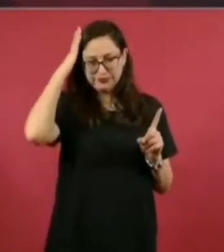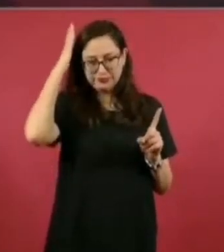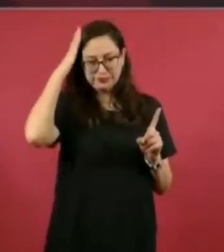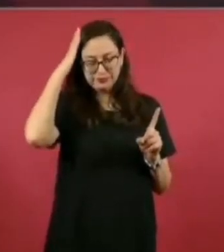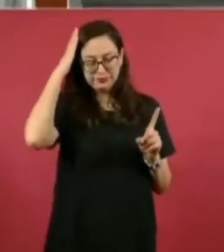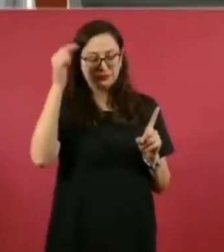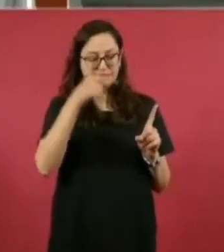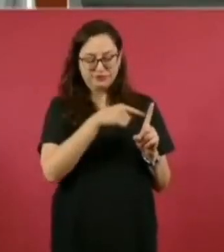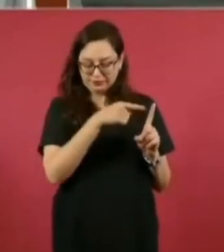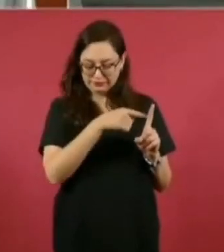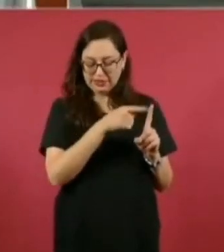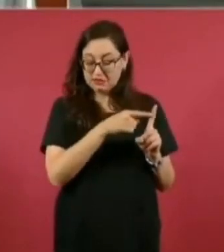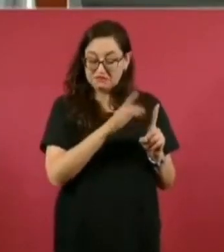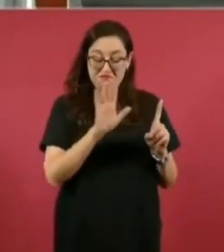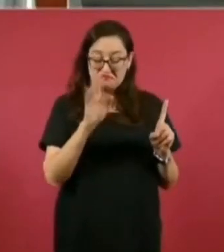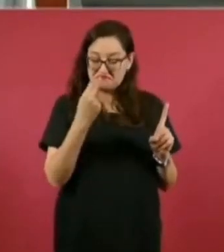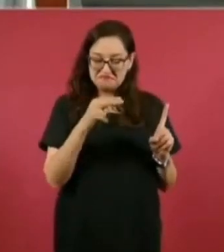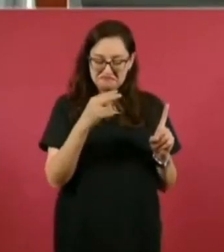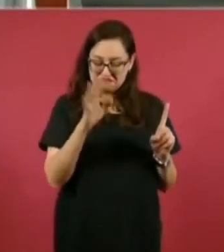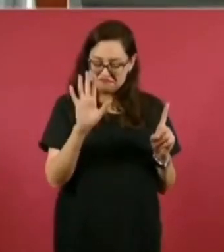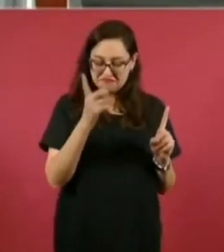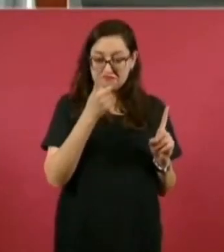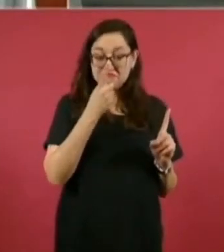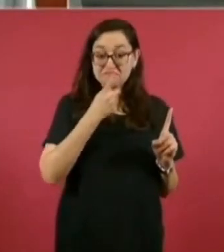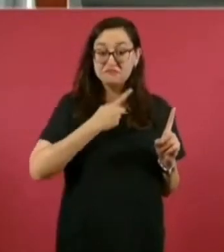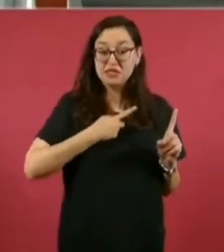me dijo, mire,